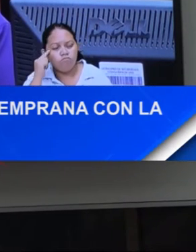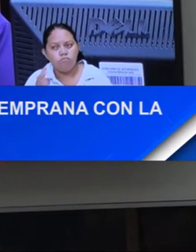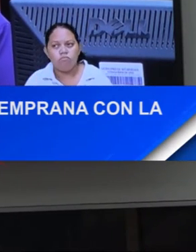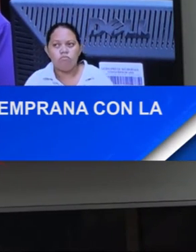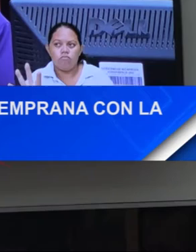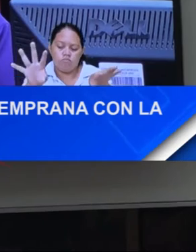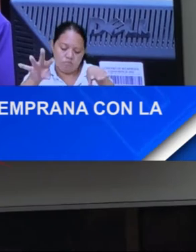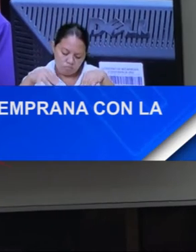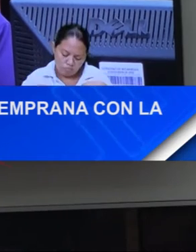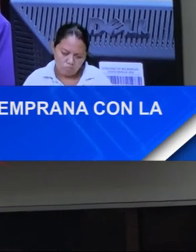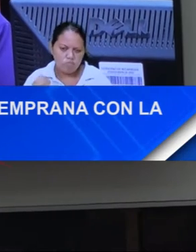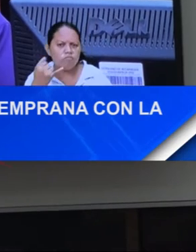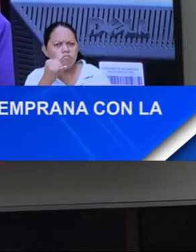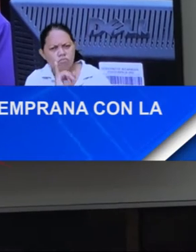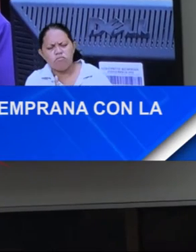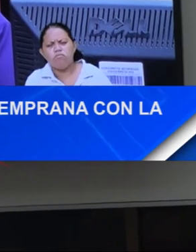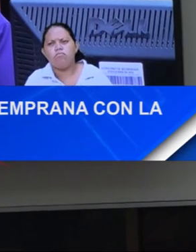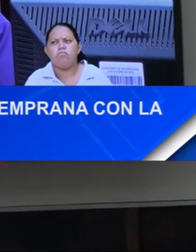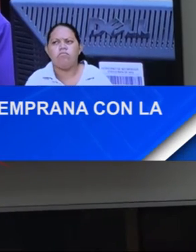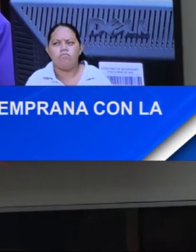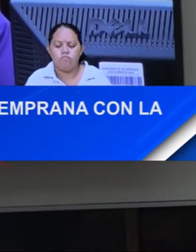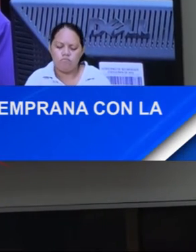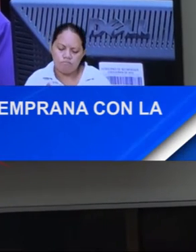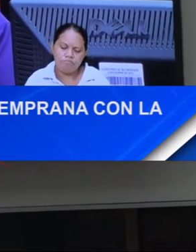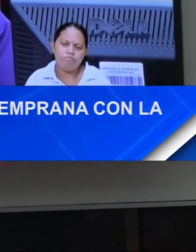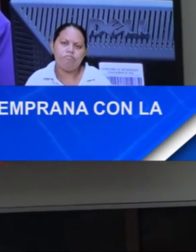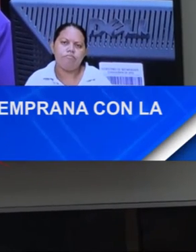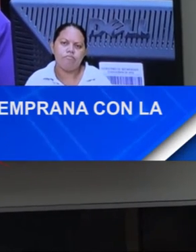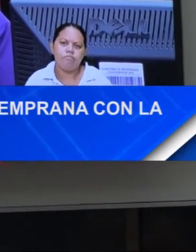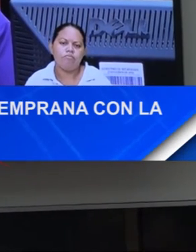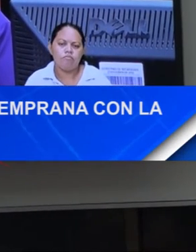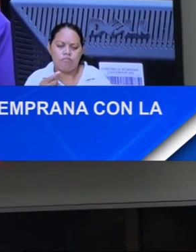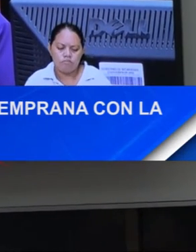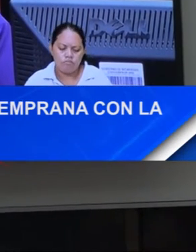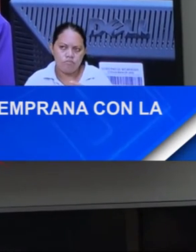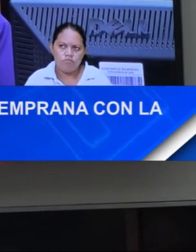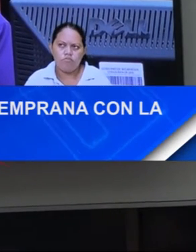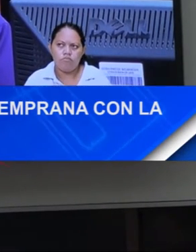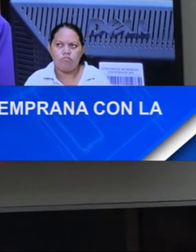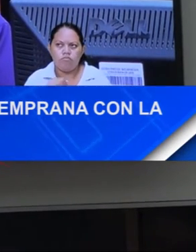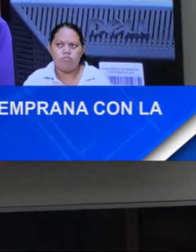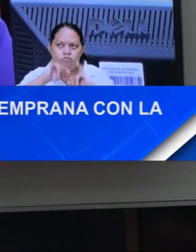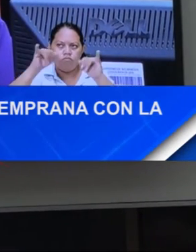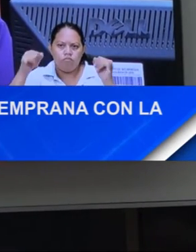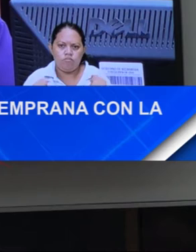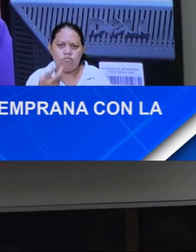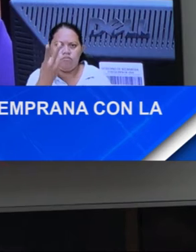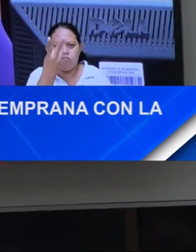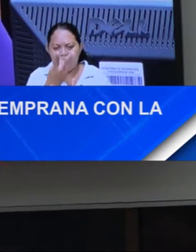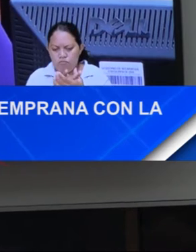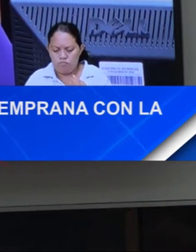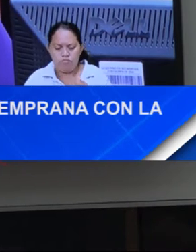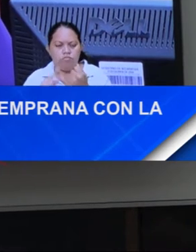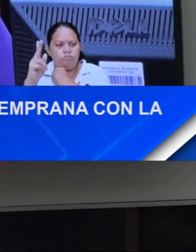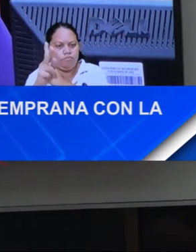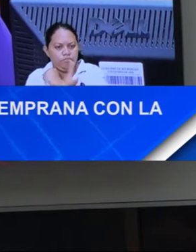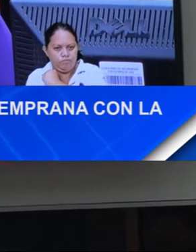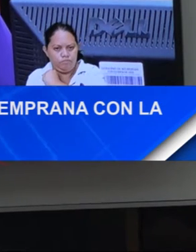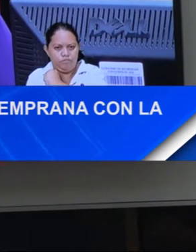acuerdo significa dinamizar la economía nacional de ambos países.